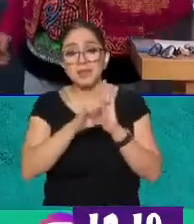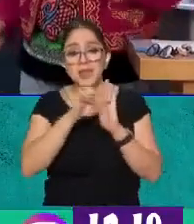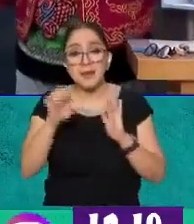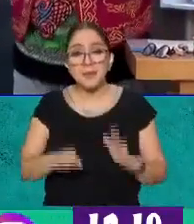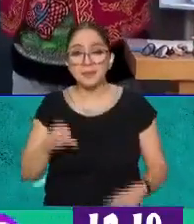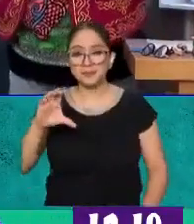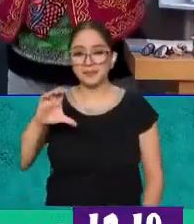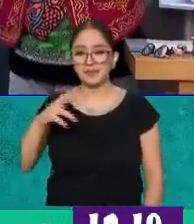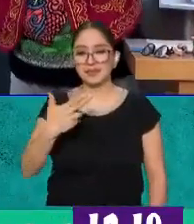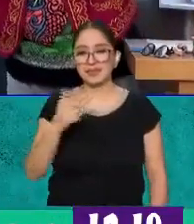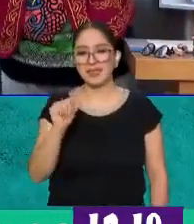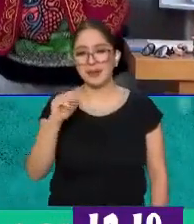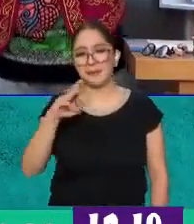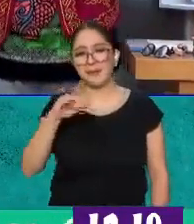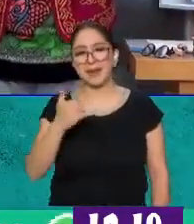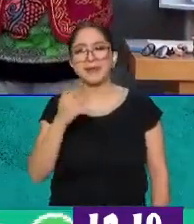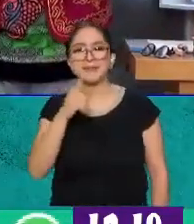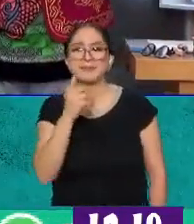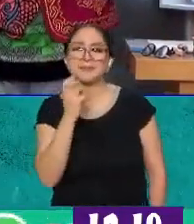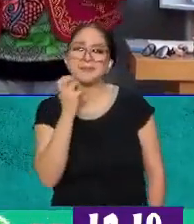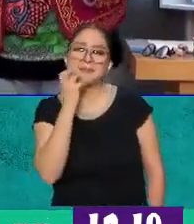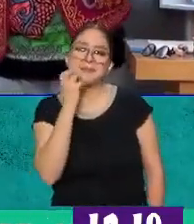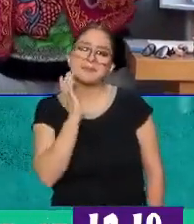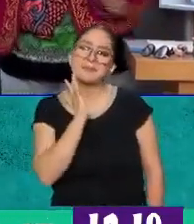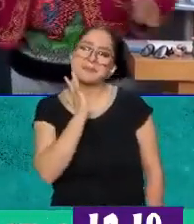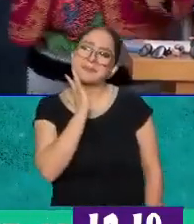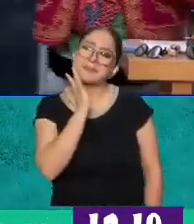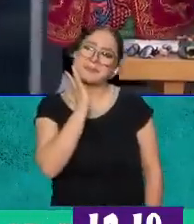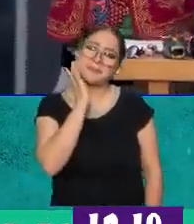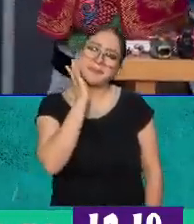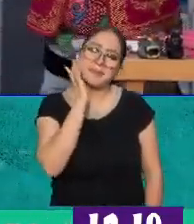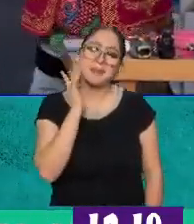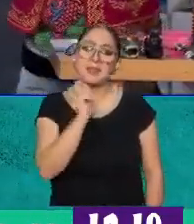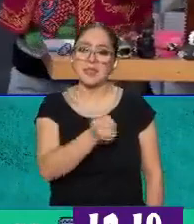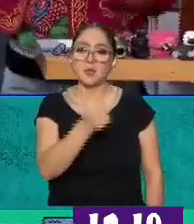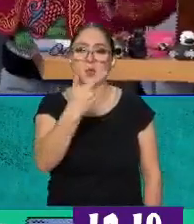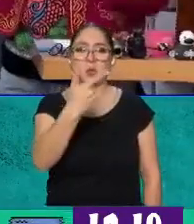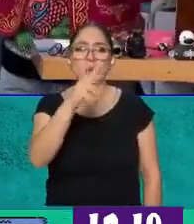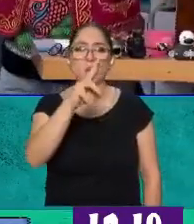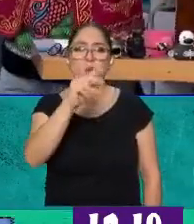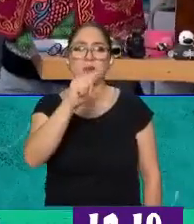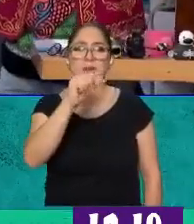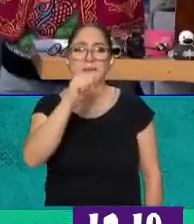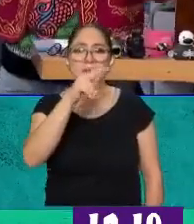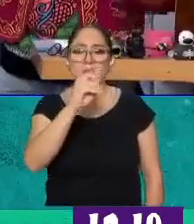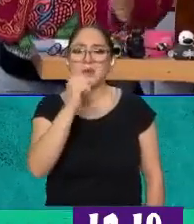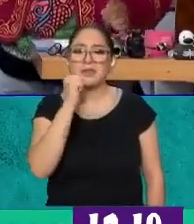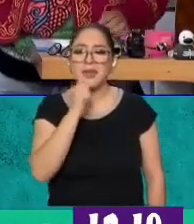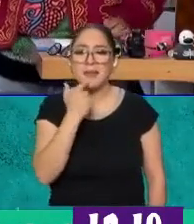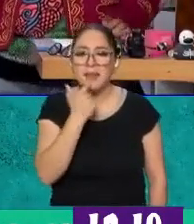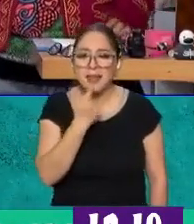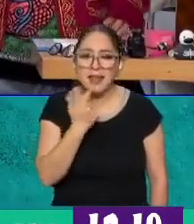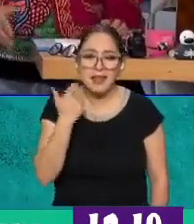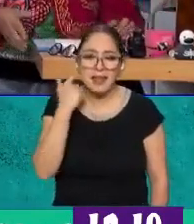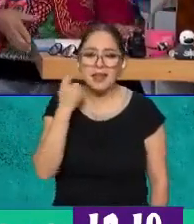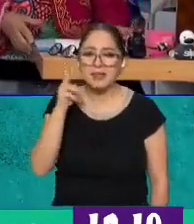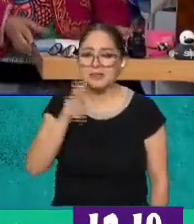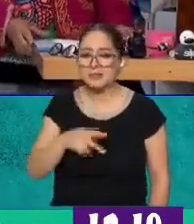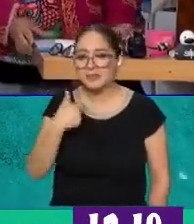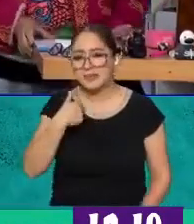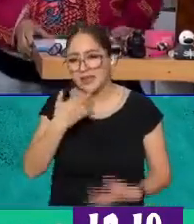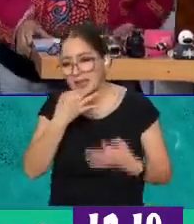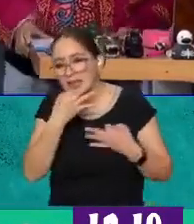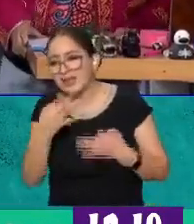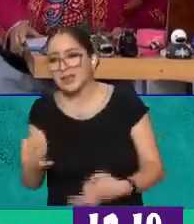acá... ¿Verdad? Es que sí, señora. Acá es el dulce. Es eso. Y el glutanato se siente como de la lengua a la mitad, señora. Bien sabroso. Yo soy